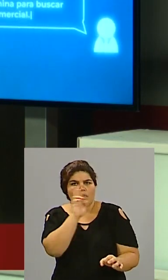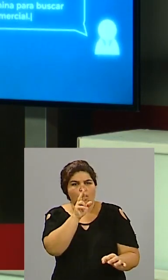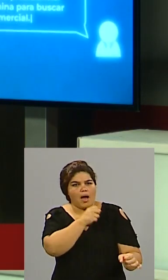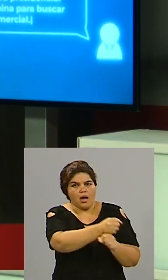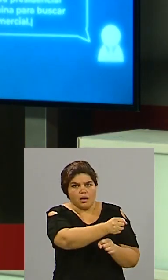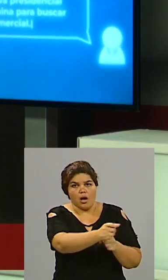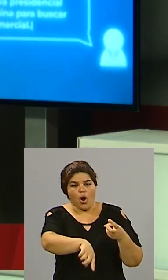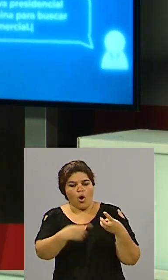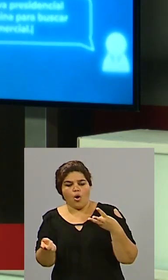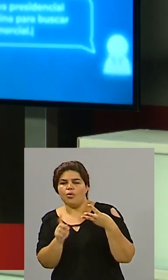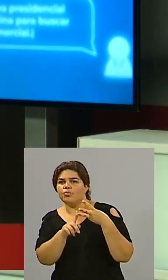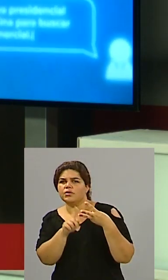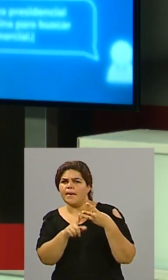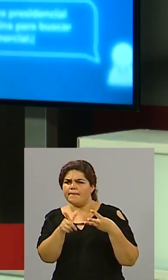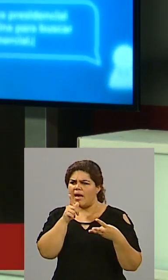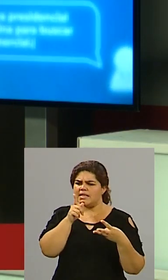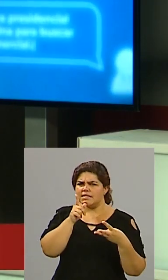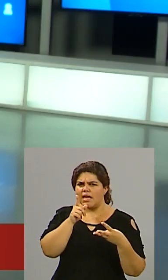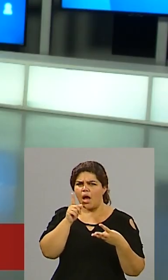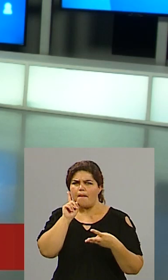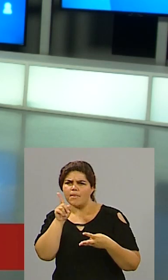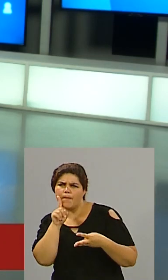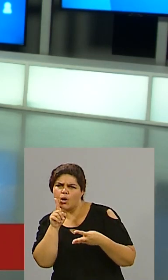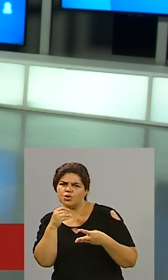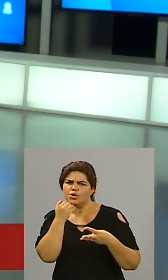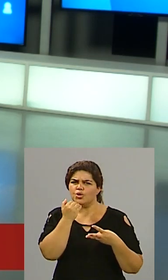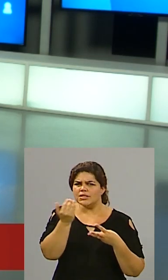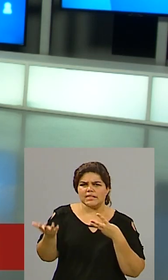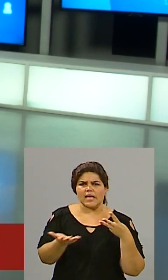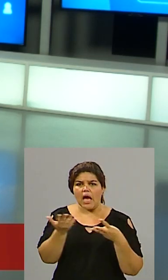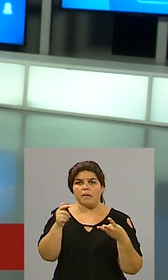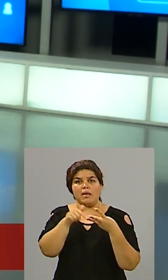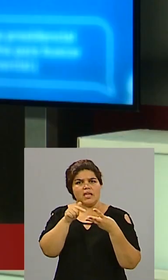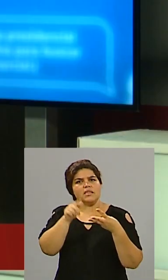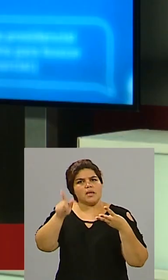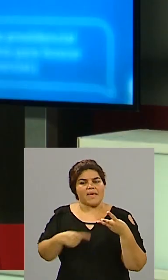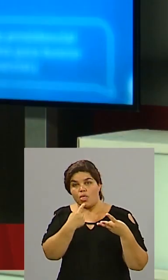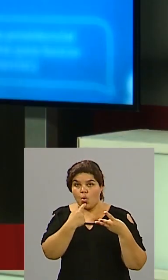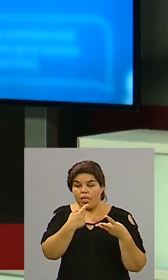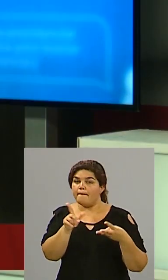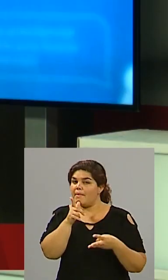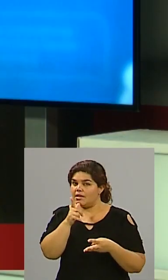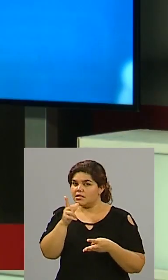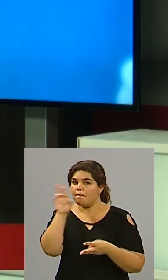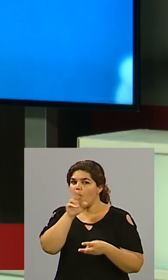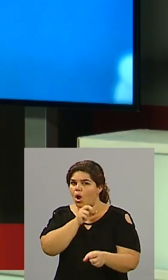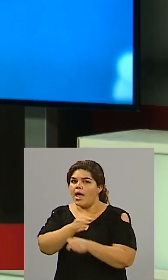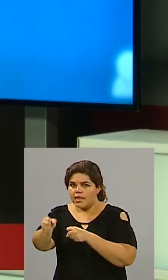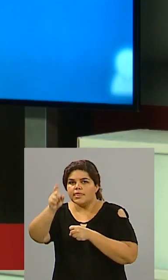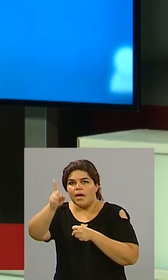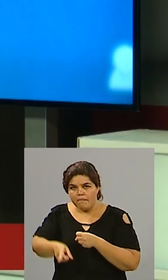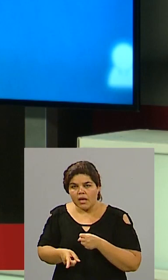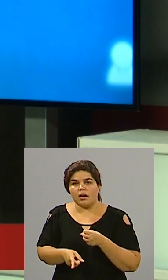una cuestión accidental, pero terminó siendo... Sí. Lo encara a tu lado, sí. Sí, como un posible femicidio, además por la situación de